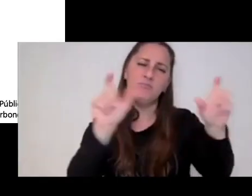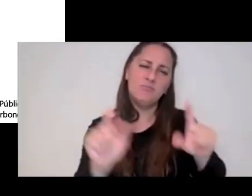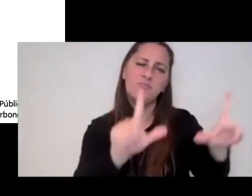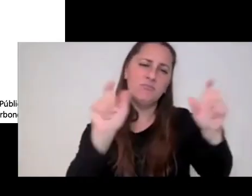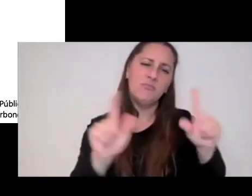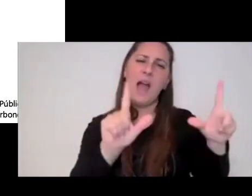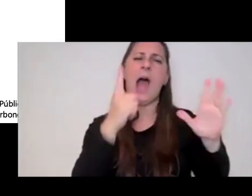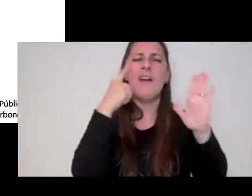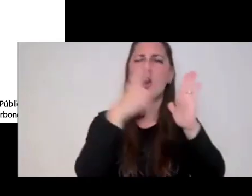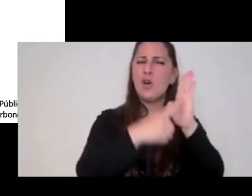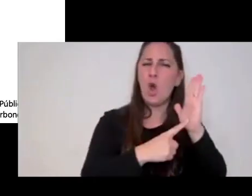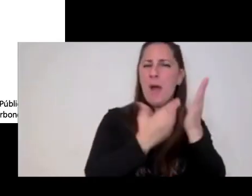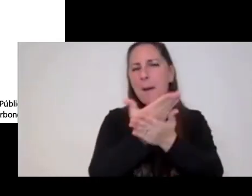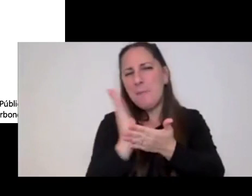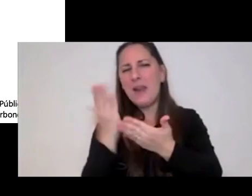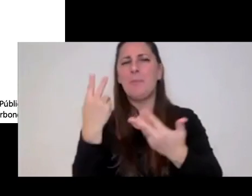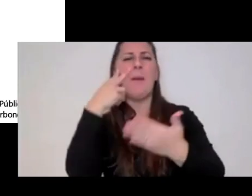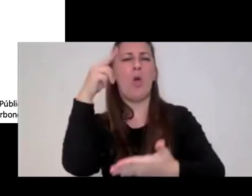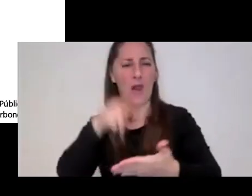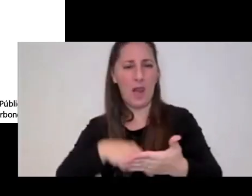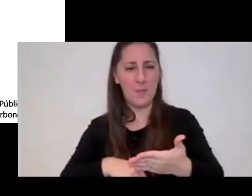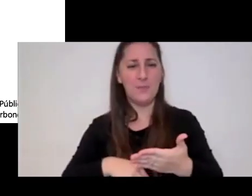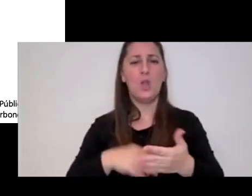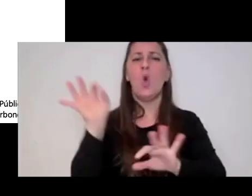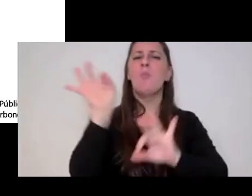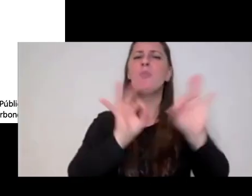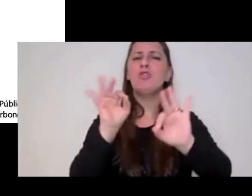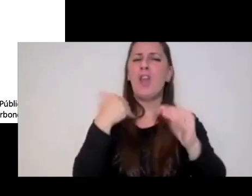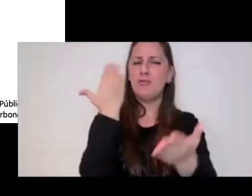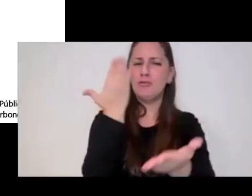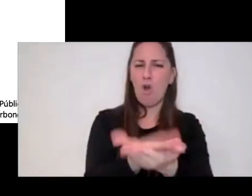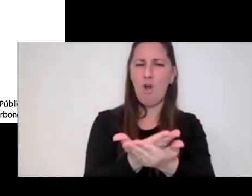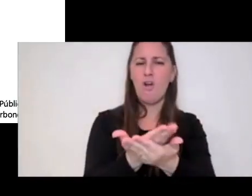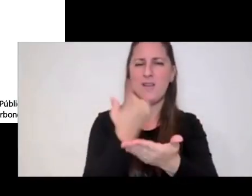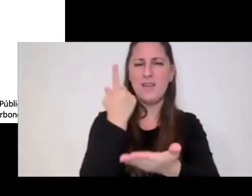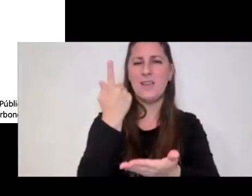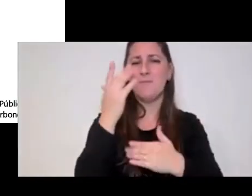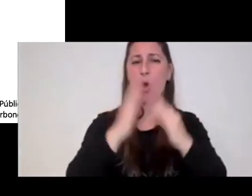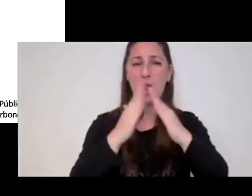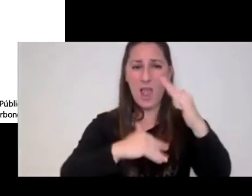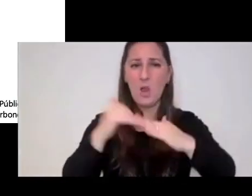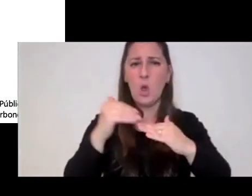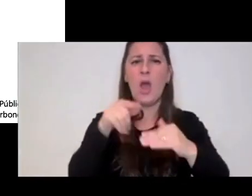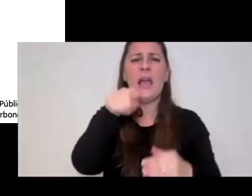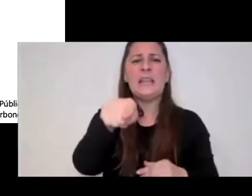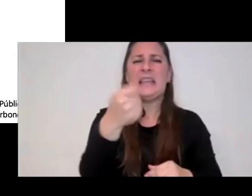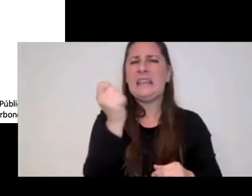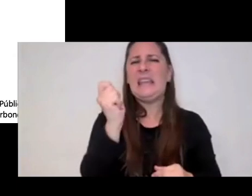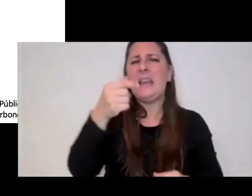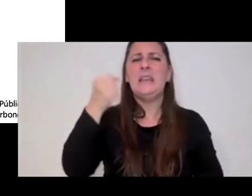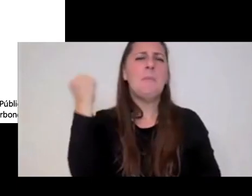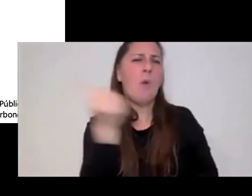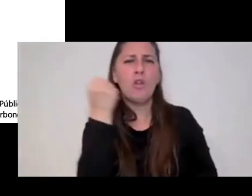el texto. El concepto de proyecto inmobiliario, la pregunta es, ¿a quién le va a importar ese concepto y por qué es tan importante